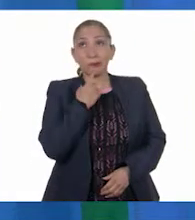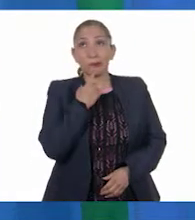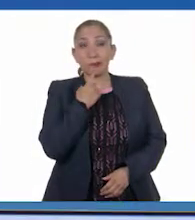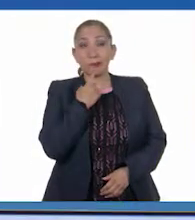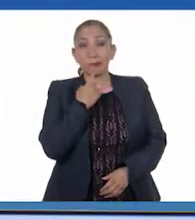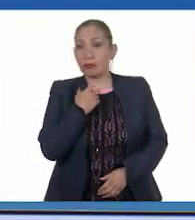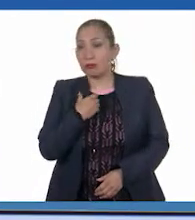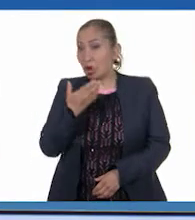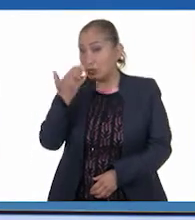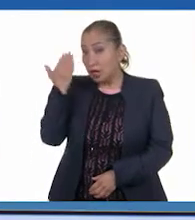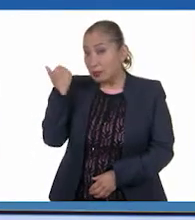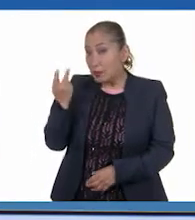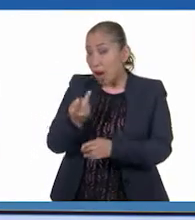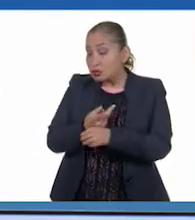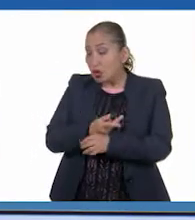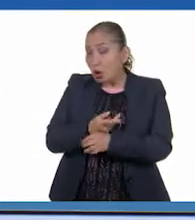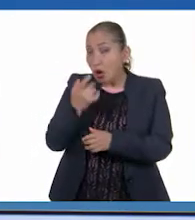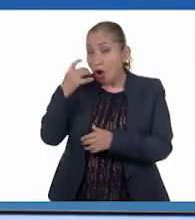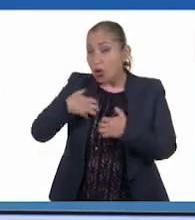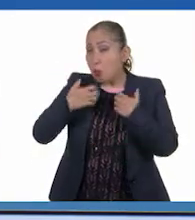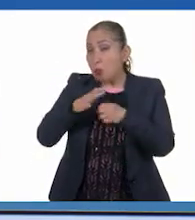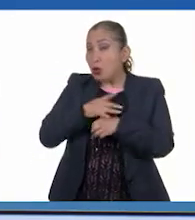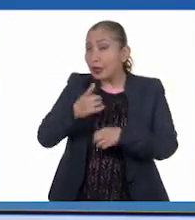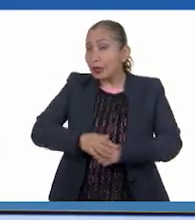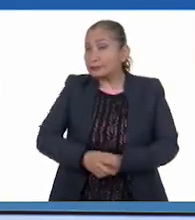¿No sabes qué pudo causar su enojo, Lolo?